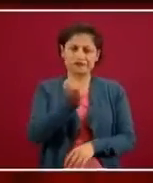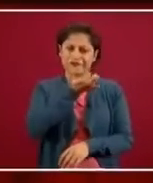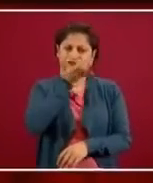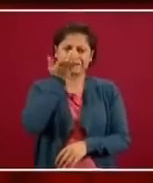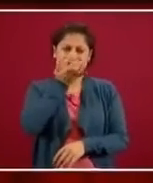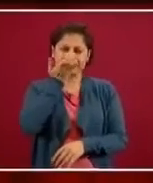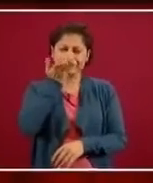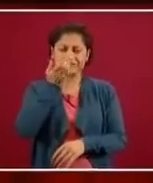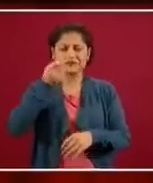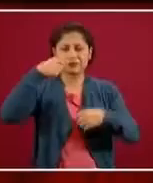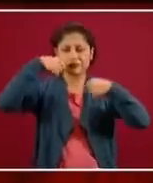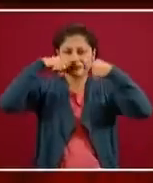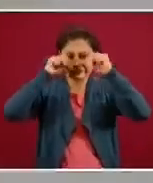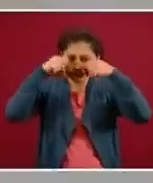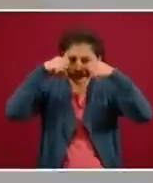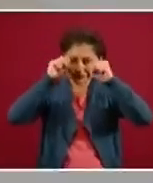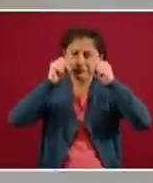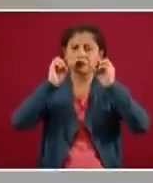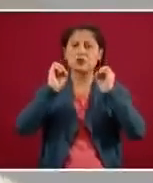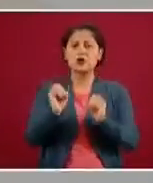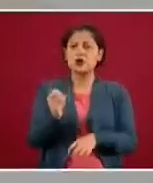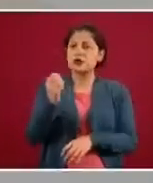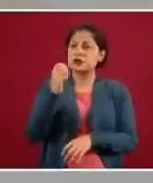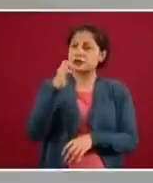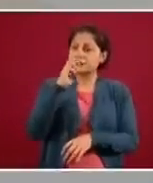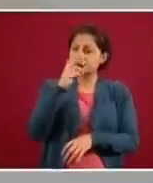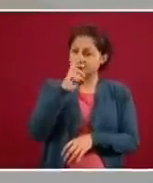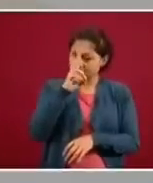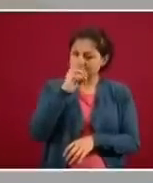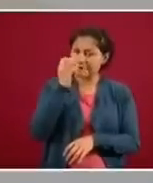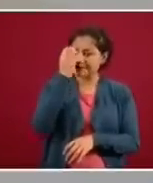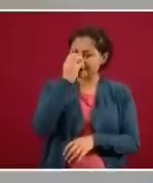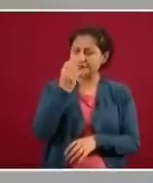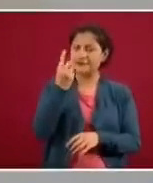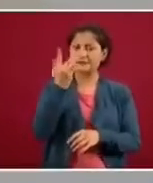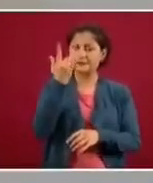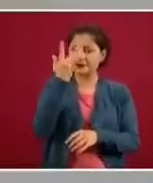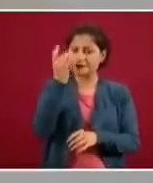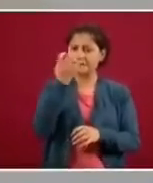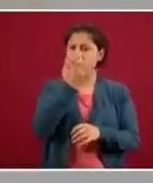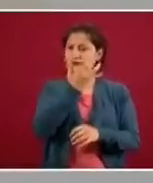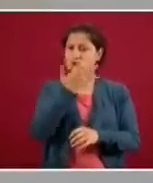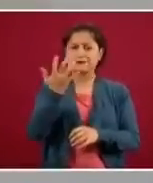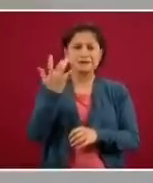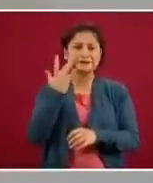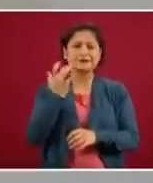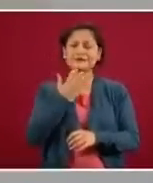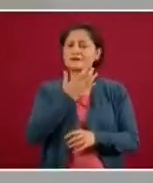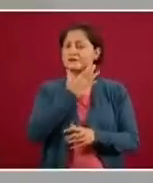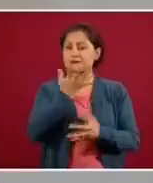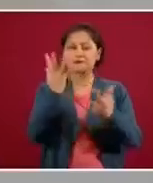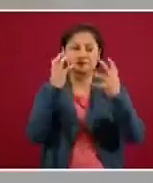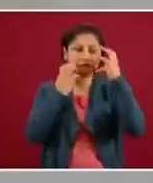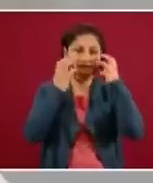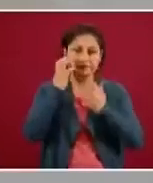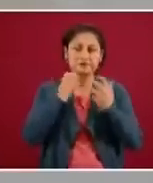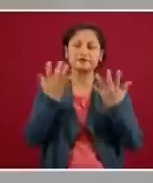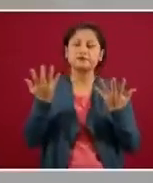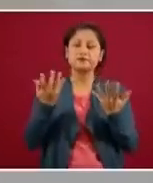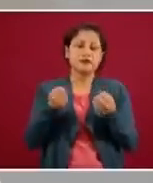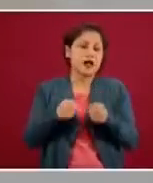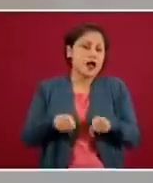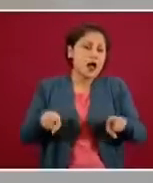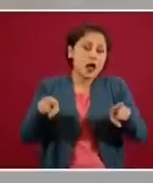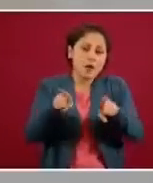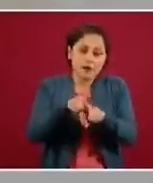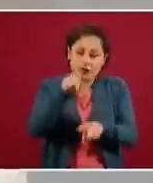y que uno se talle los ojos o se toque la nariz o se rasque el cachete, con mayor razón cuando está el cubrebocas, que acalora,